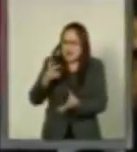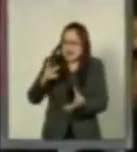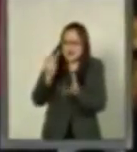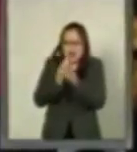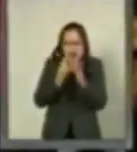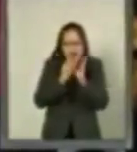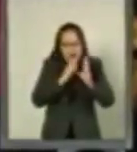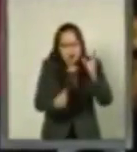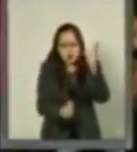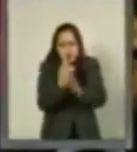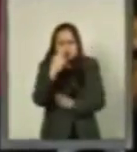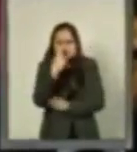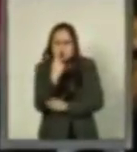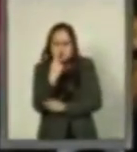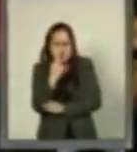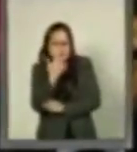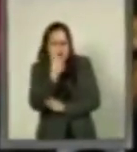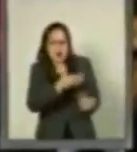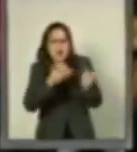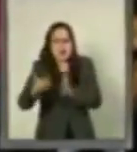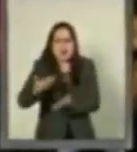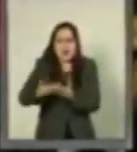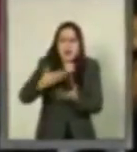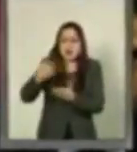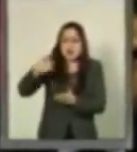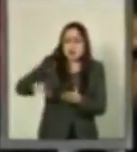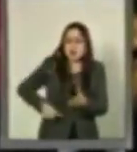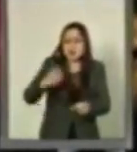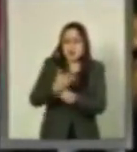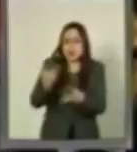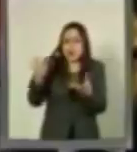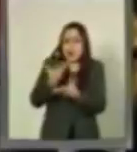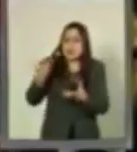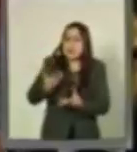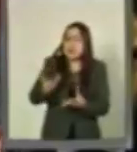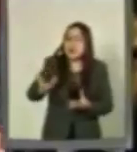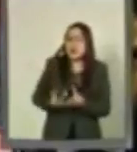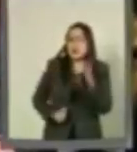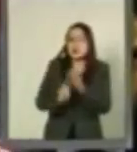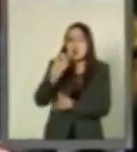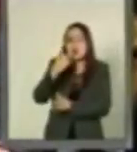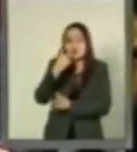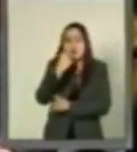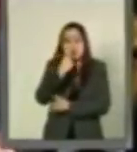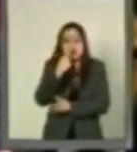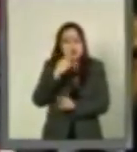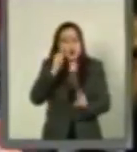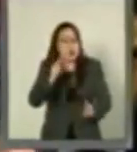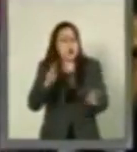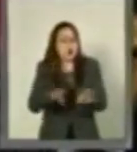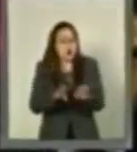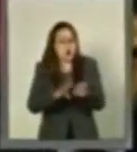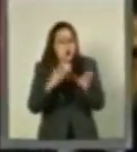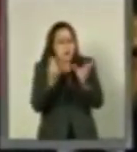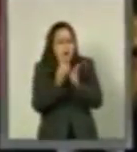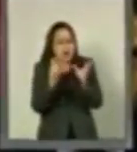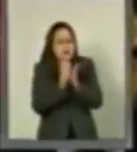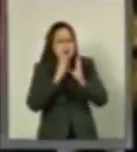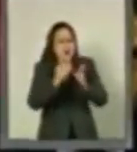policía. Y el gobernador que hoy está en funciones está encontrando que apenas está en su proceso de formación de